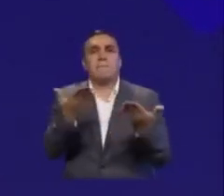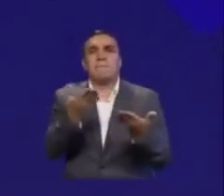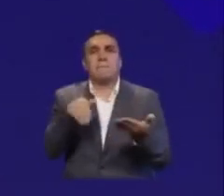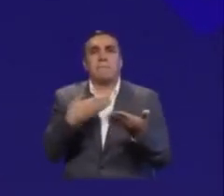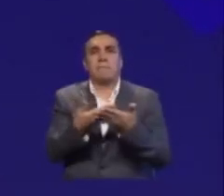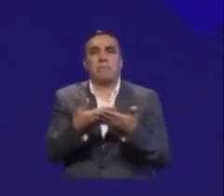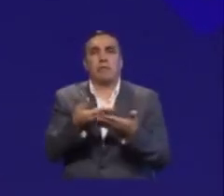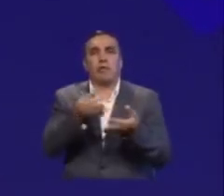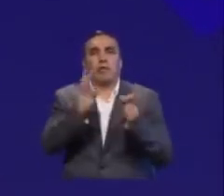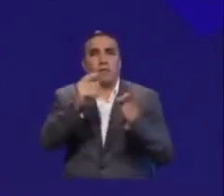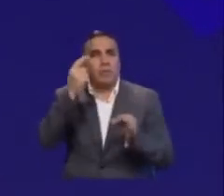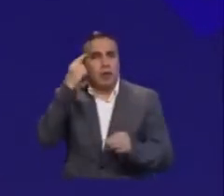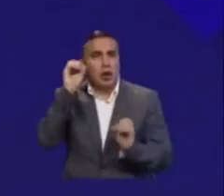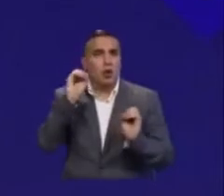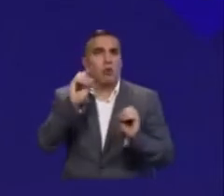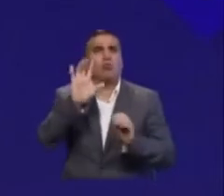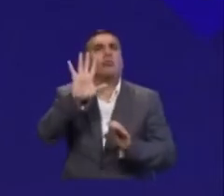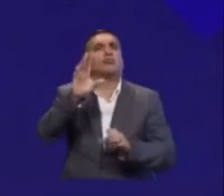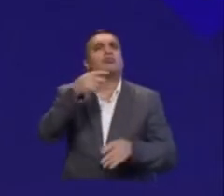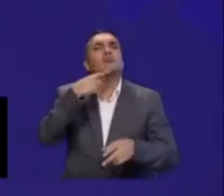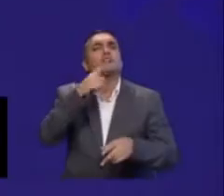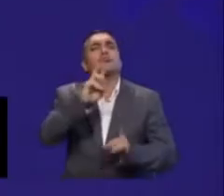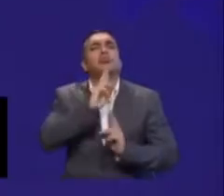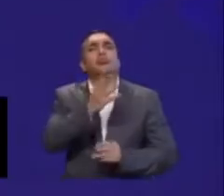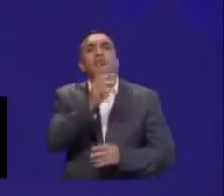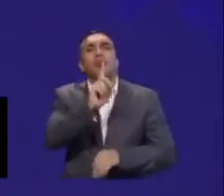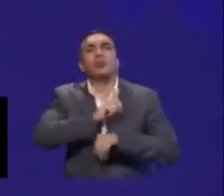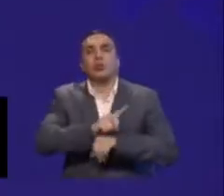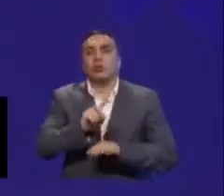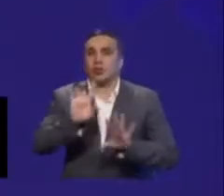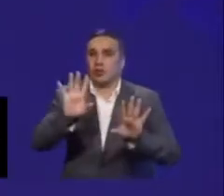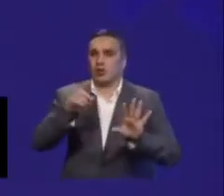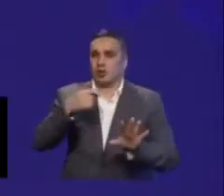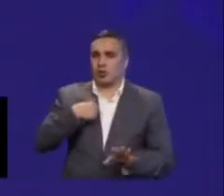a su pensamiento y por qué? Tiene un minuto, candidato. Yo quisiera